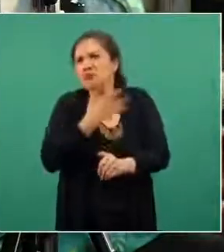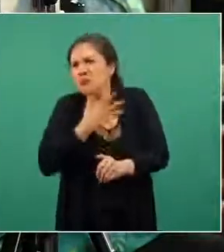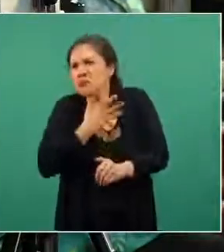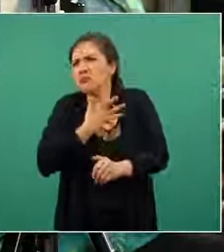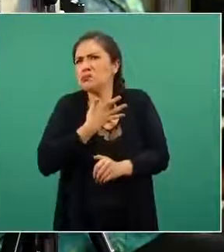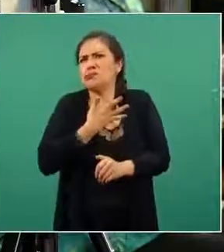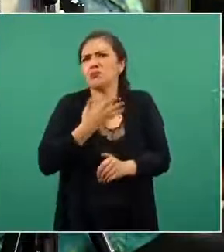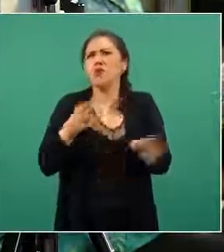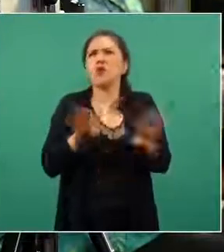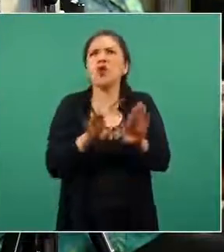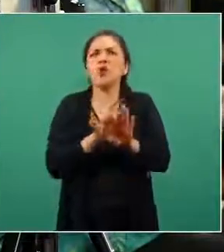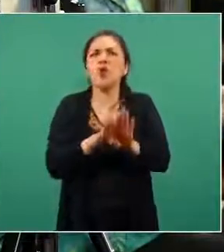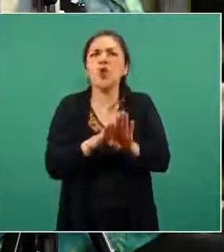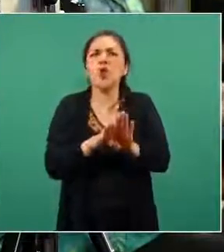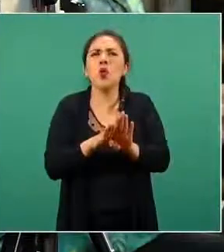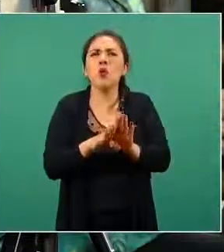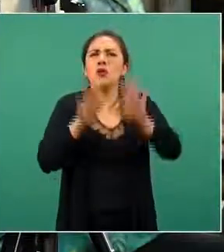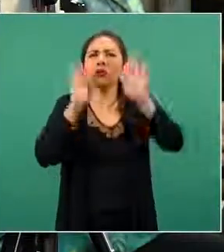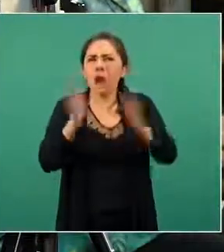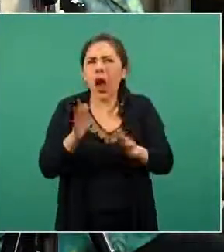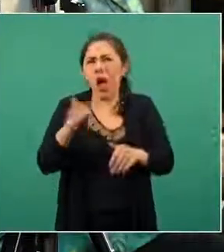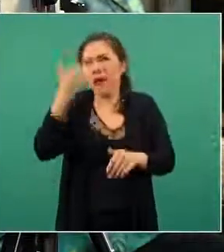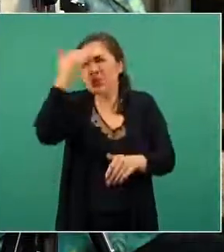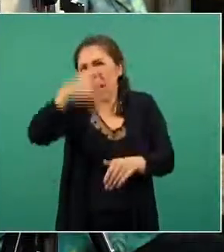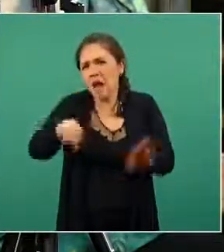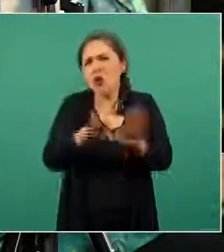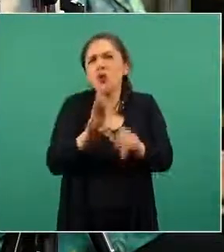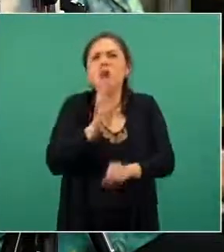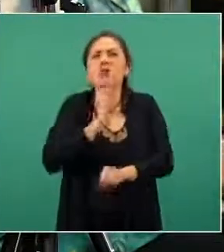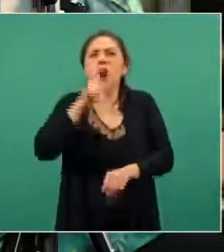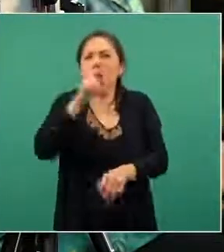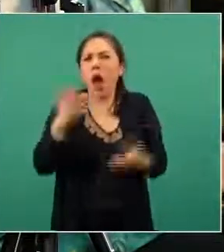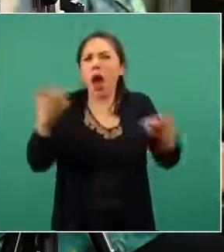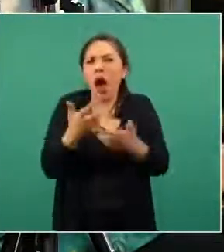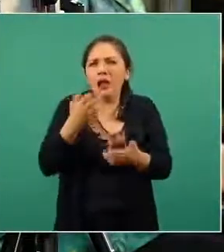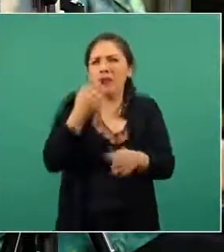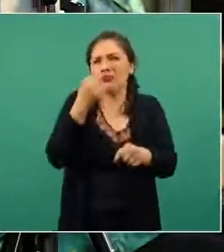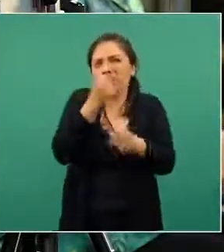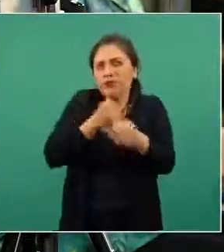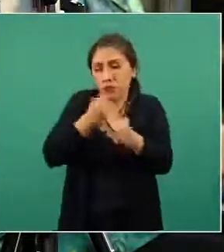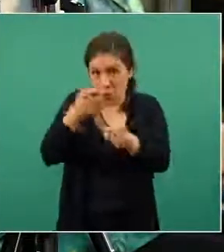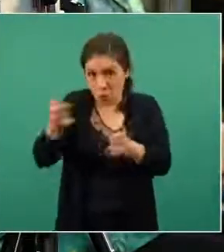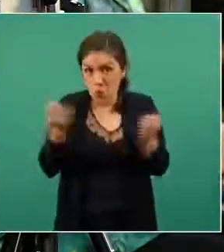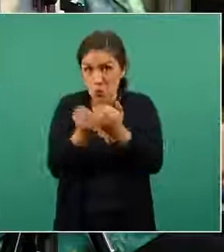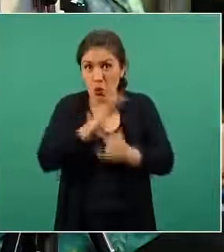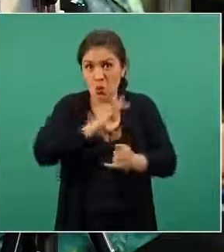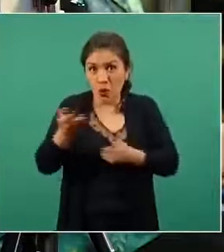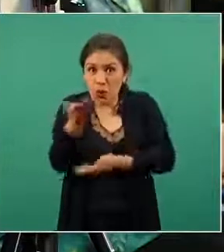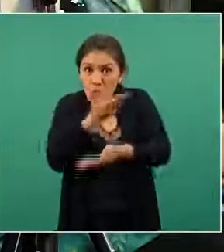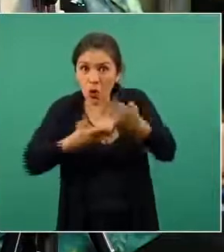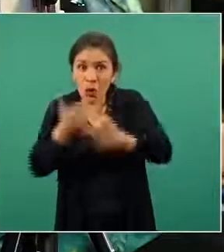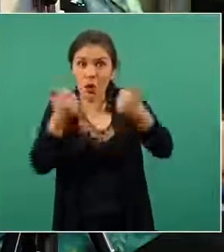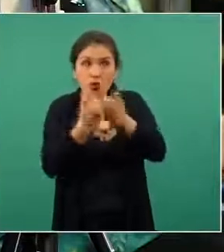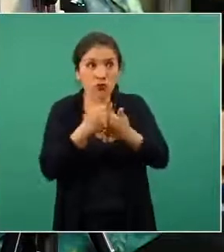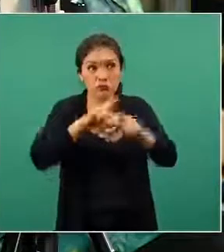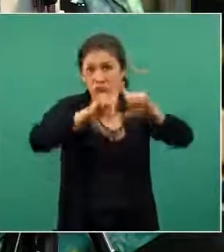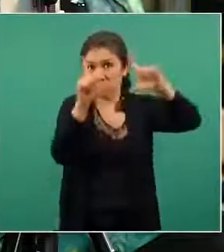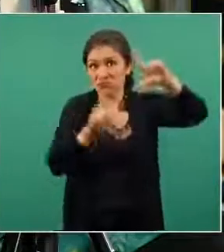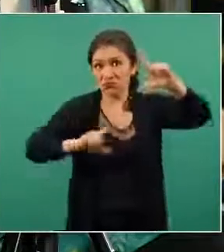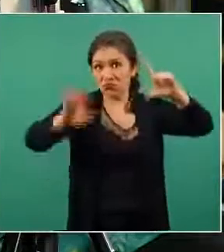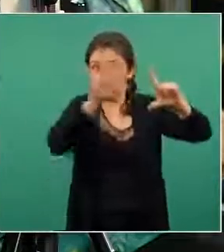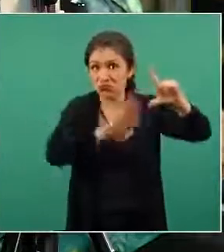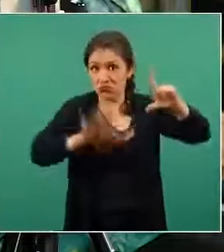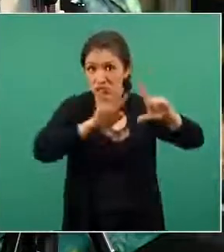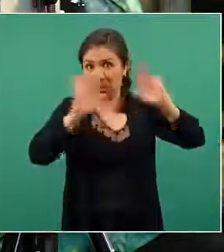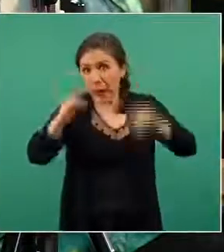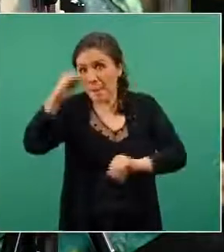las mejores prácticas ya detectadas y estas también las compartirían al resto del país y